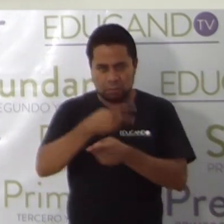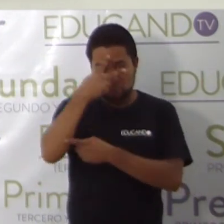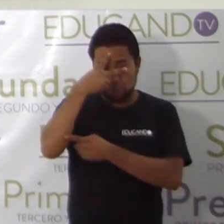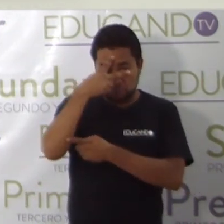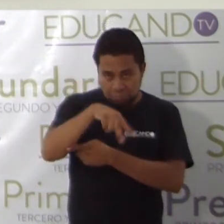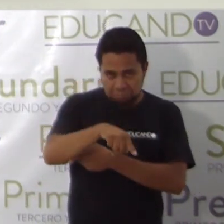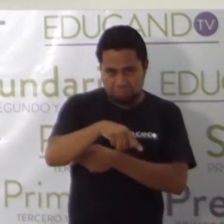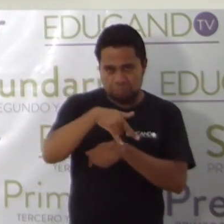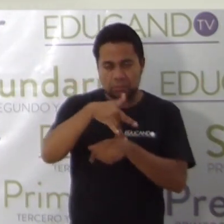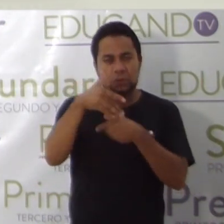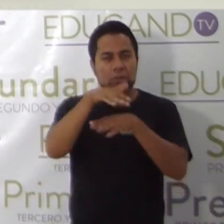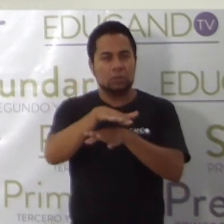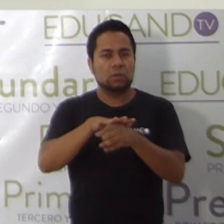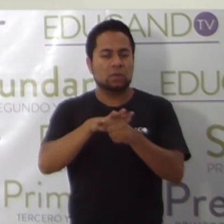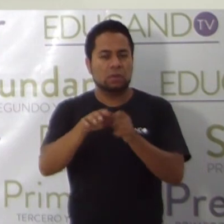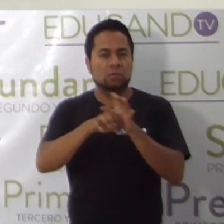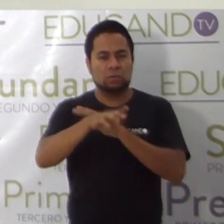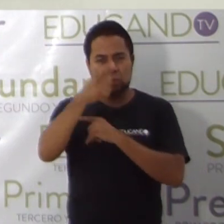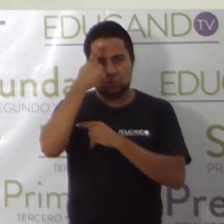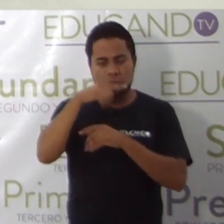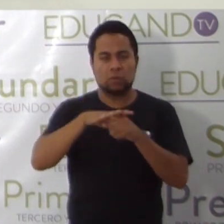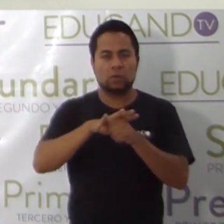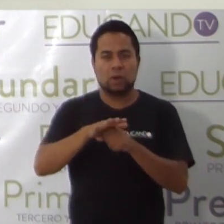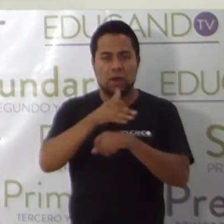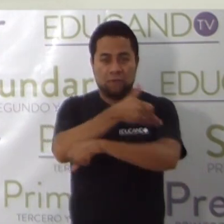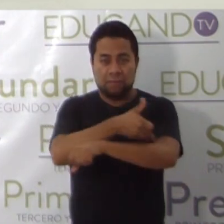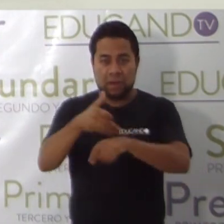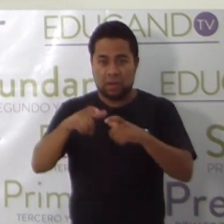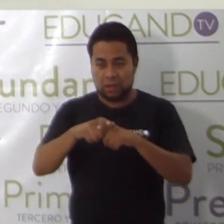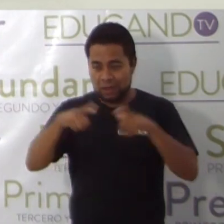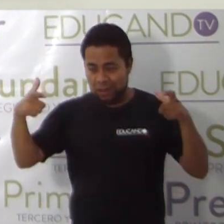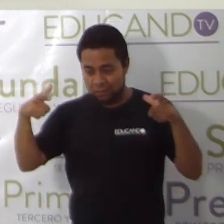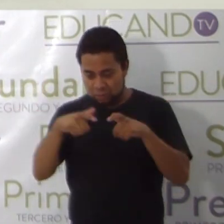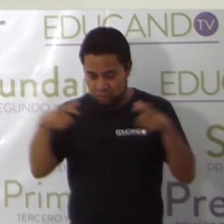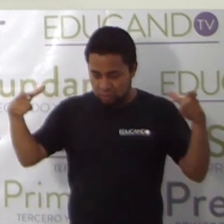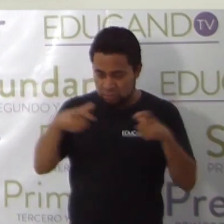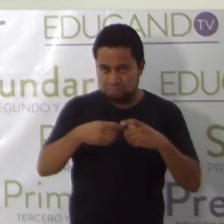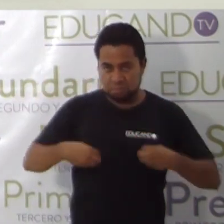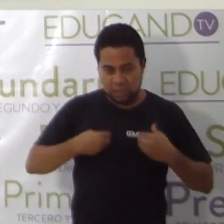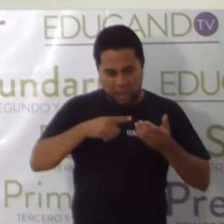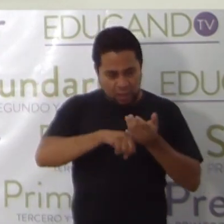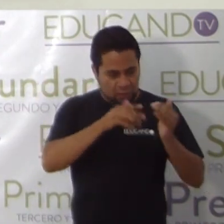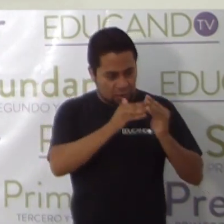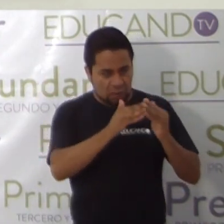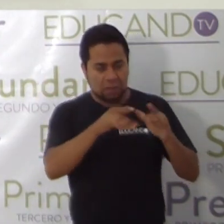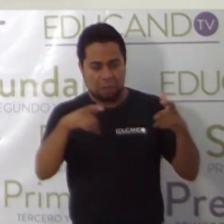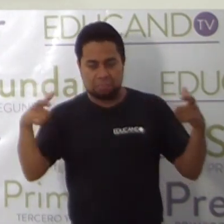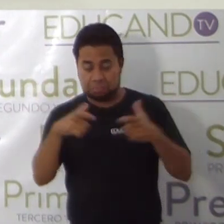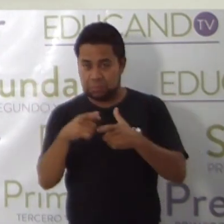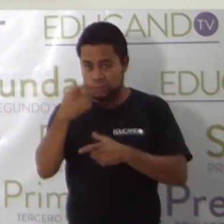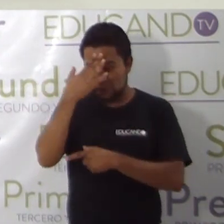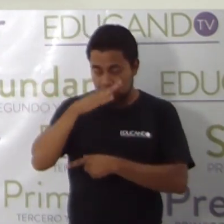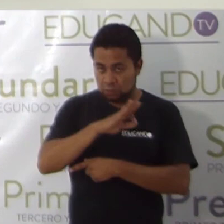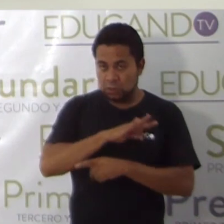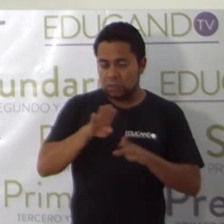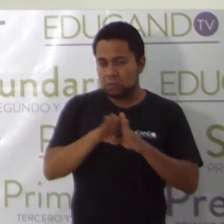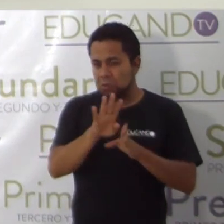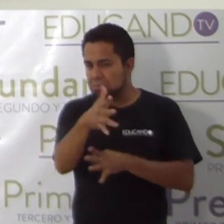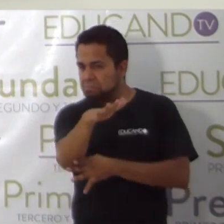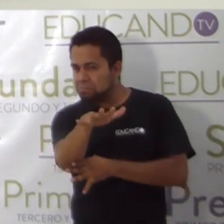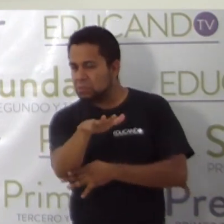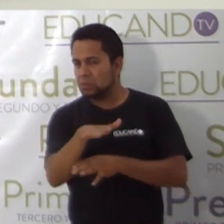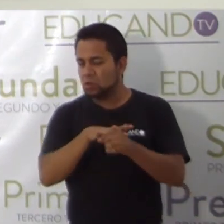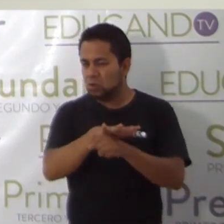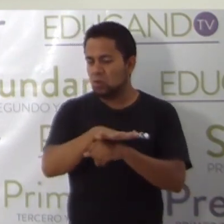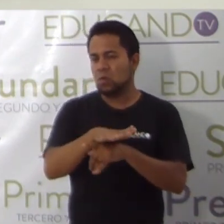sobre el tamaño de las familias que viven en cada casa, así podemos saber en promedio cuál es